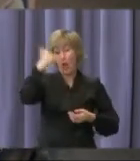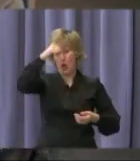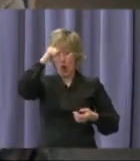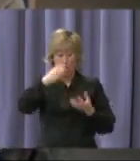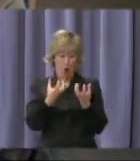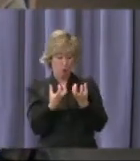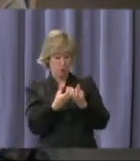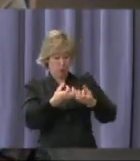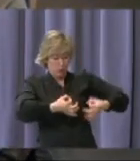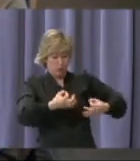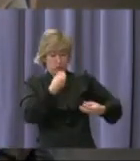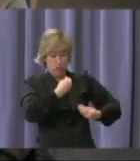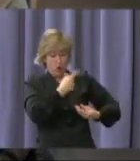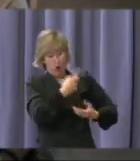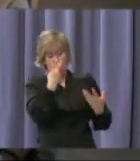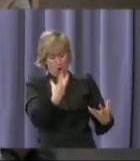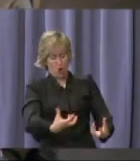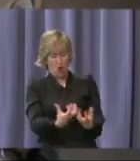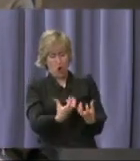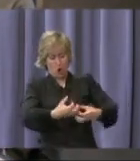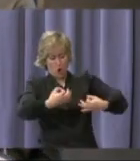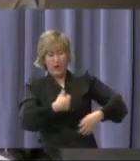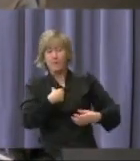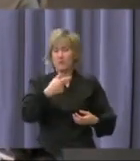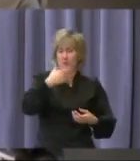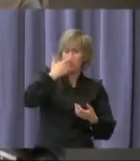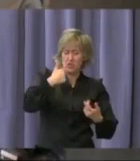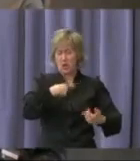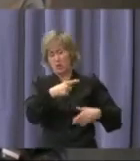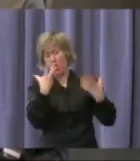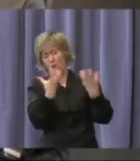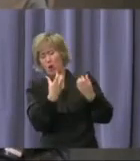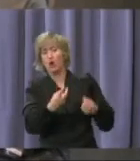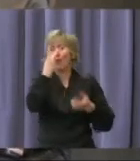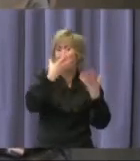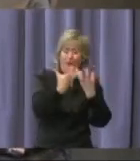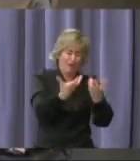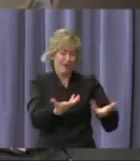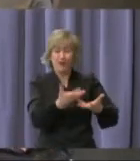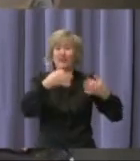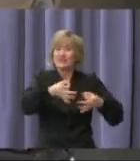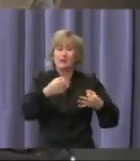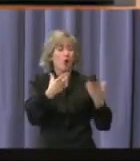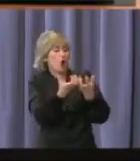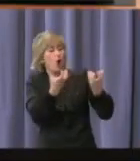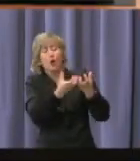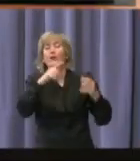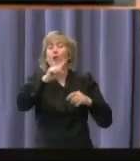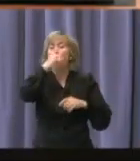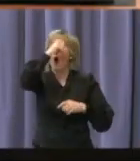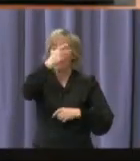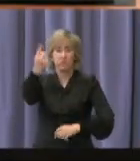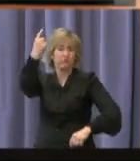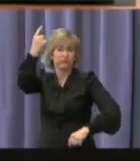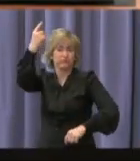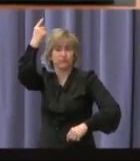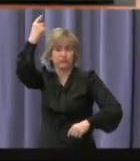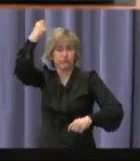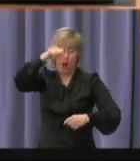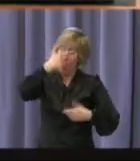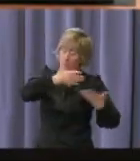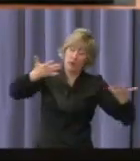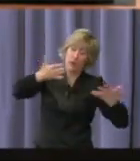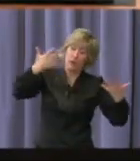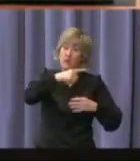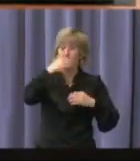vale un cojón con dos cojones, porque me importa dos cojones, porque me sale dos cojones. Una reafirmación de la autoridad, que es el estereotipo masculino.